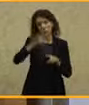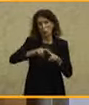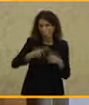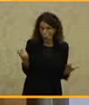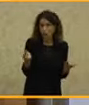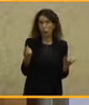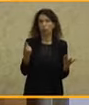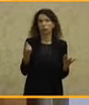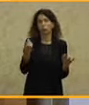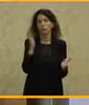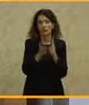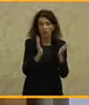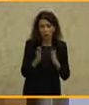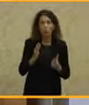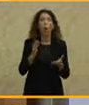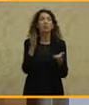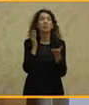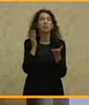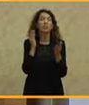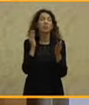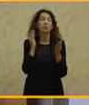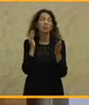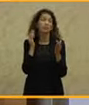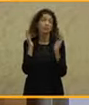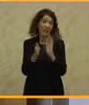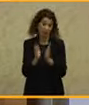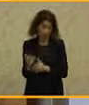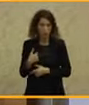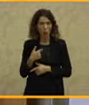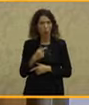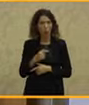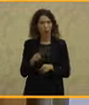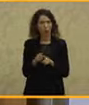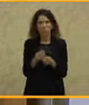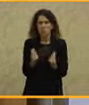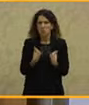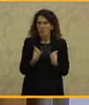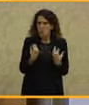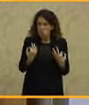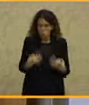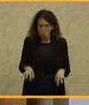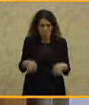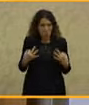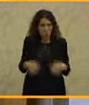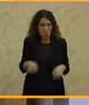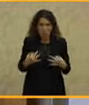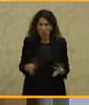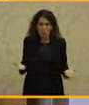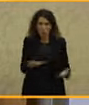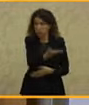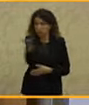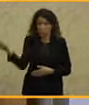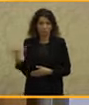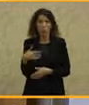psicológicos y tratamientos terapéuticos, puede hacer una vida totalmente como la de los